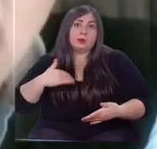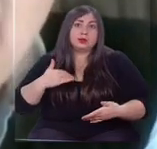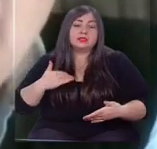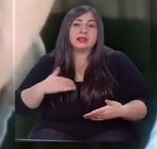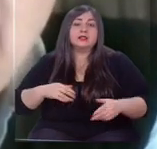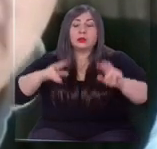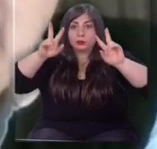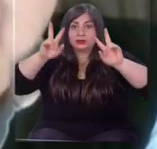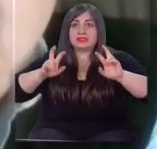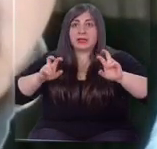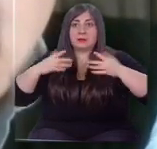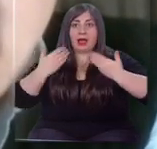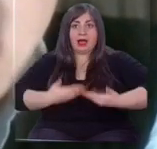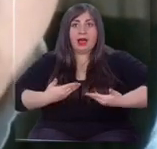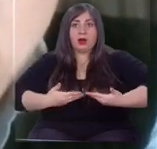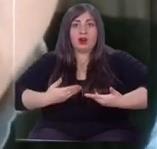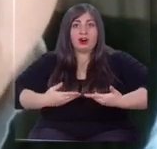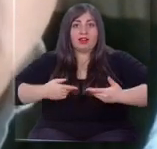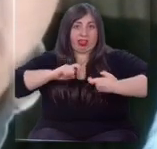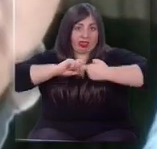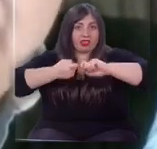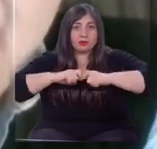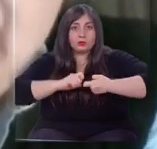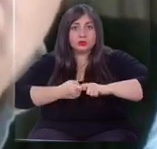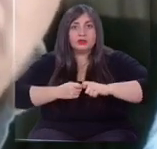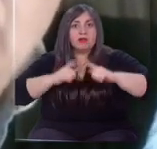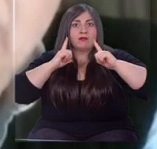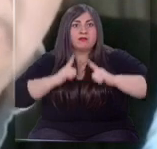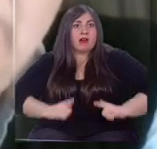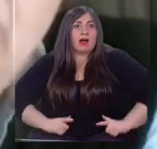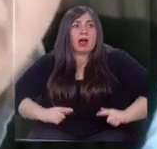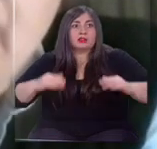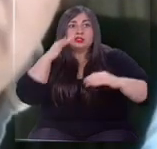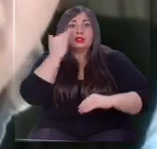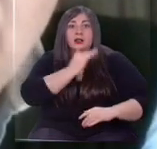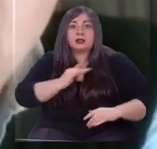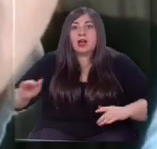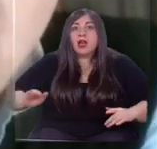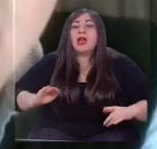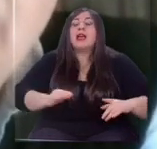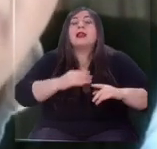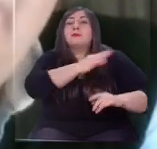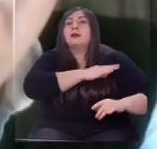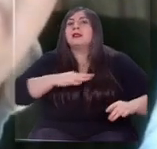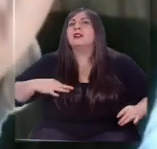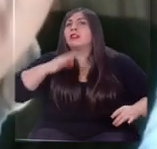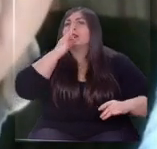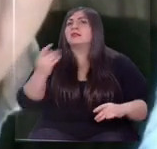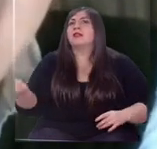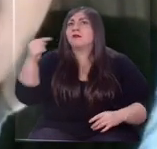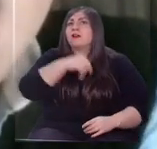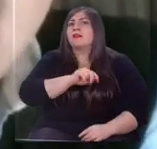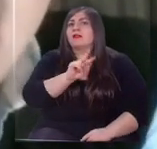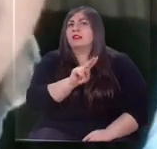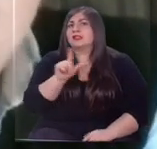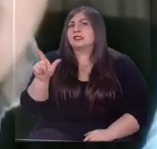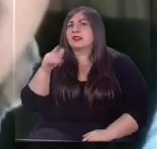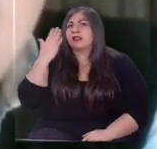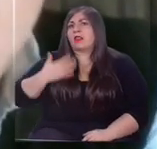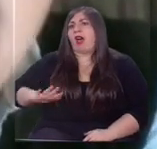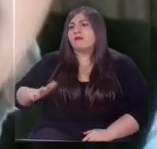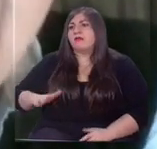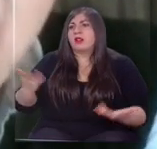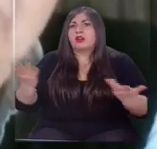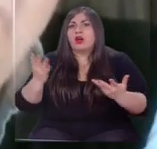Es un tema que hoy día está en plena discusión. Estamos en vacaciones con los chicos, el ministro ha dicho que se vuelve el 27 de abril, no se sabe